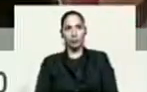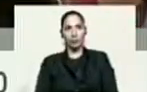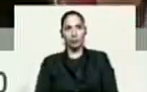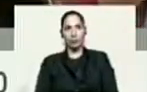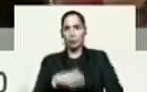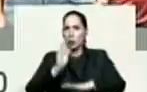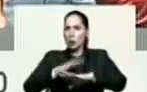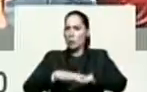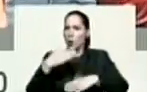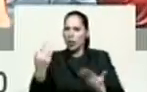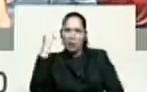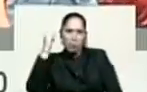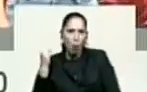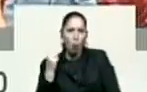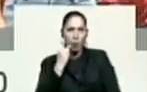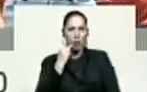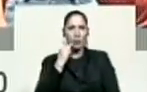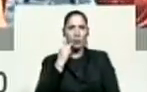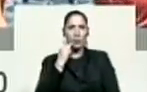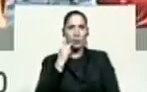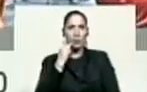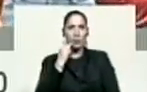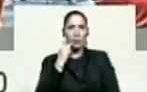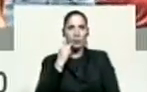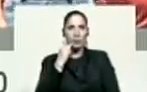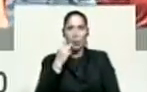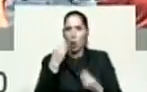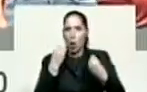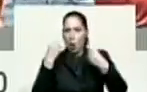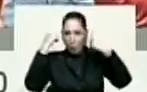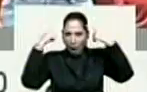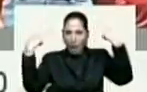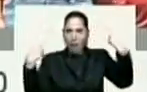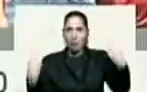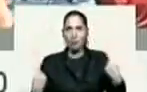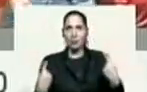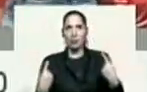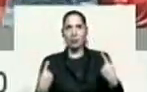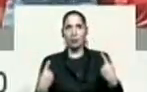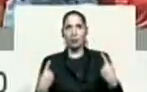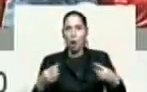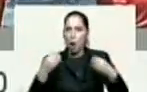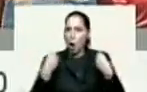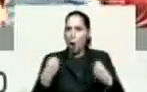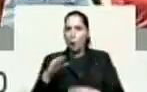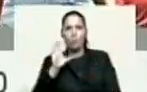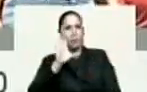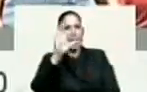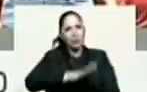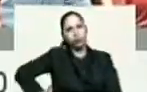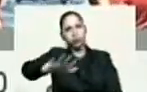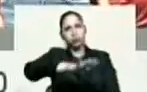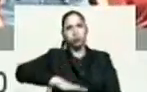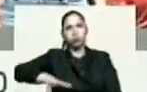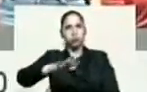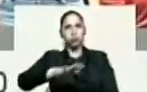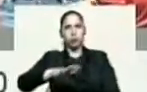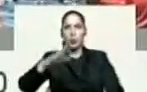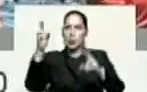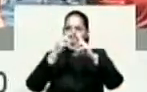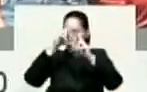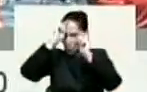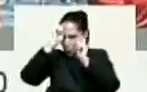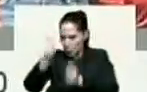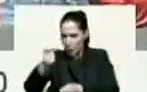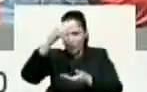Porque tanto Bolívar, como Alí Primera, como la patria toda, reconoce que el